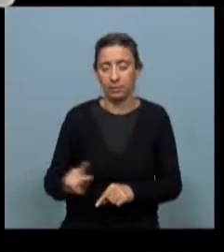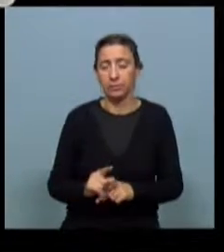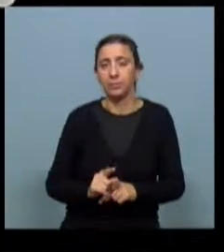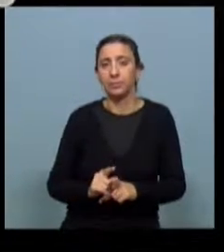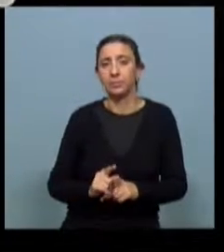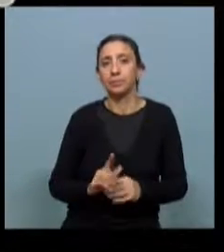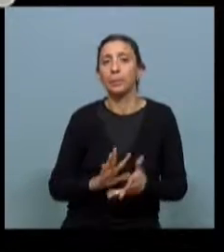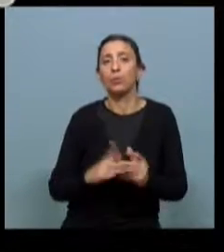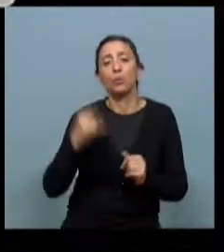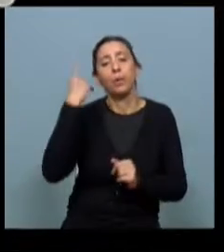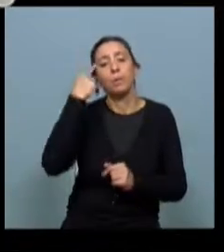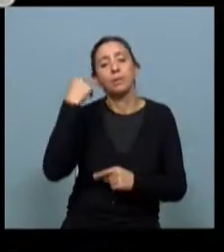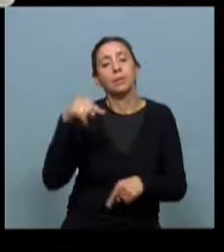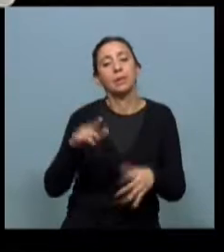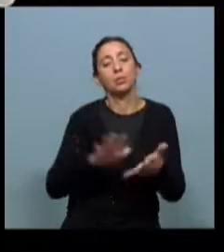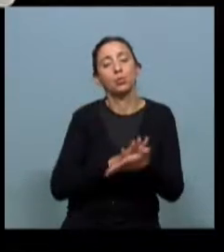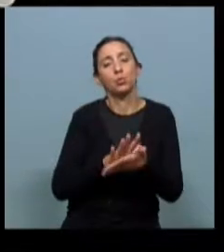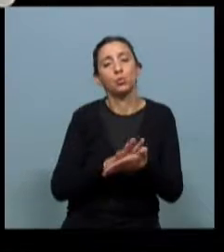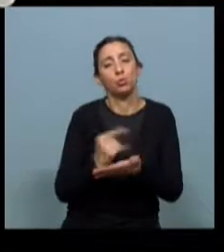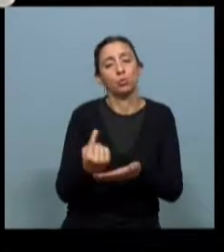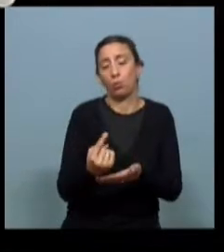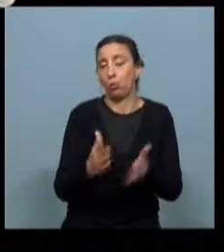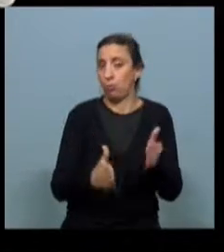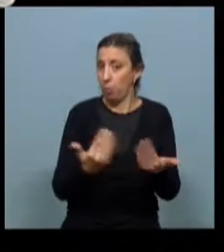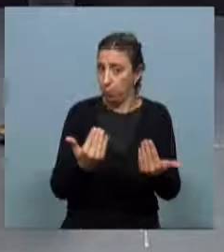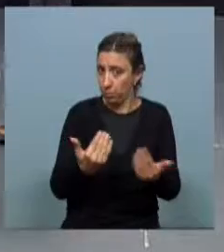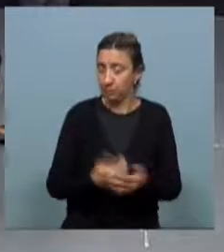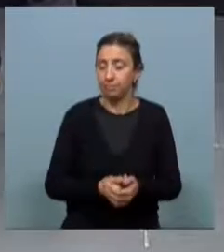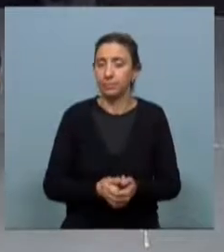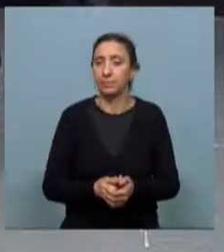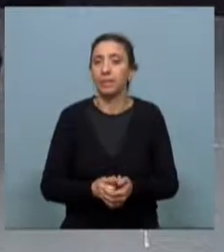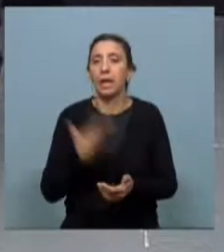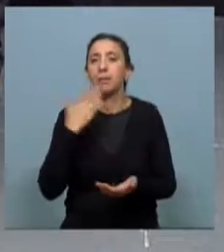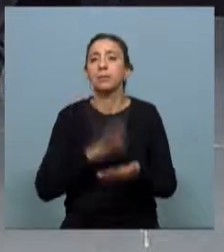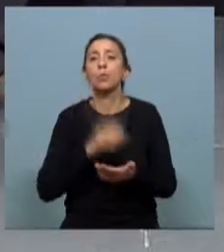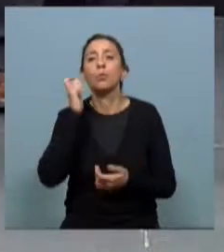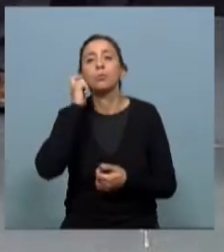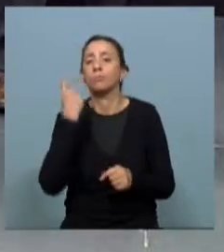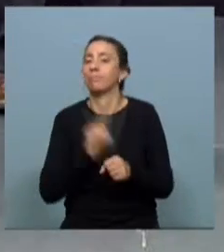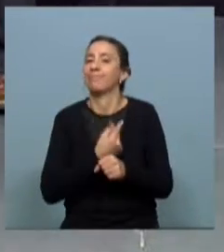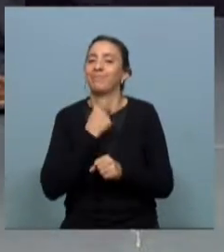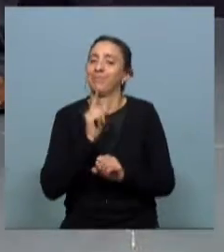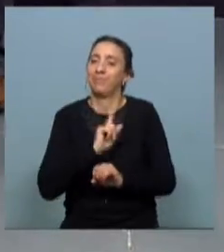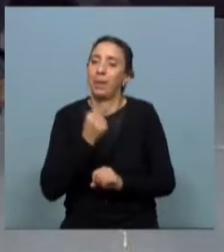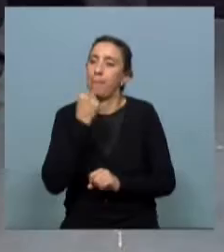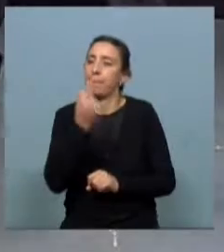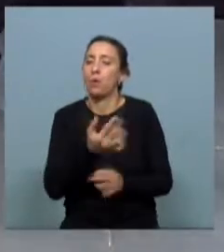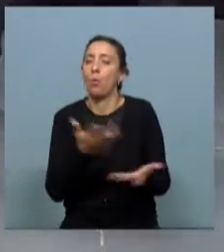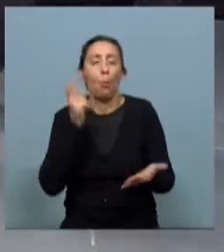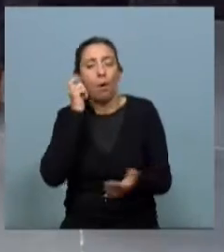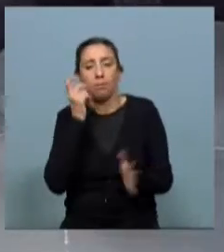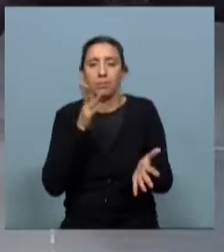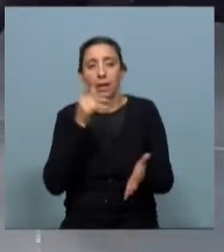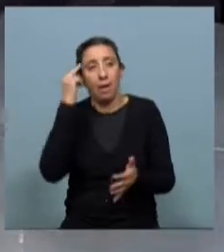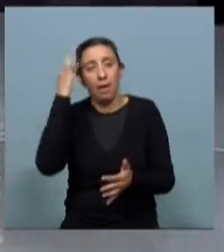de lógica para poder resolverlo satisfactoriamente. Bien, no quiero hablar de edades porque, bueno, no le voy a preguntar los años, pero me